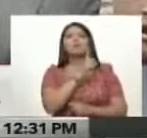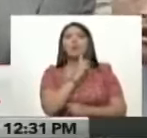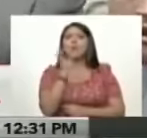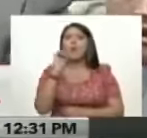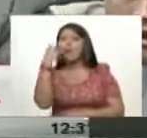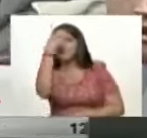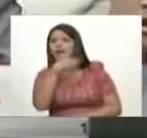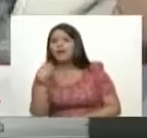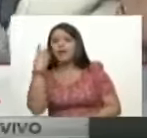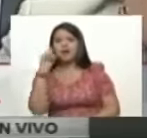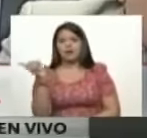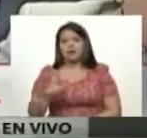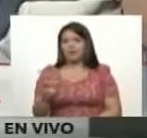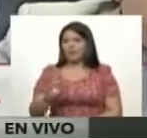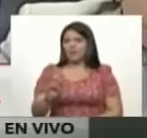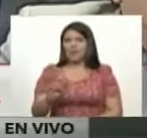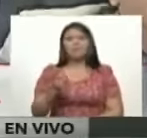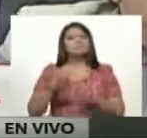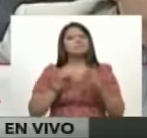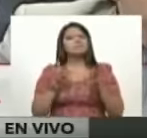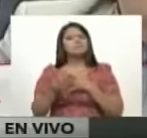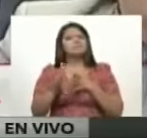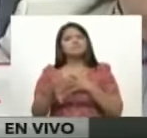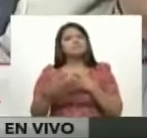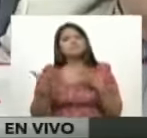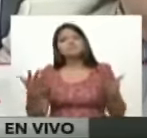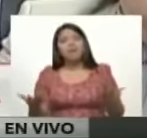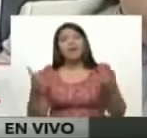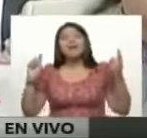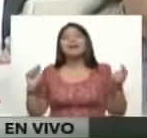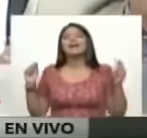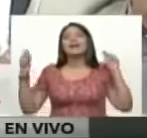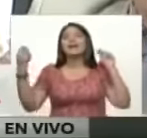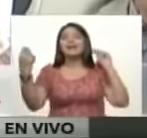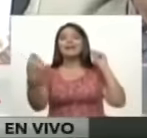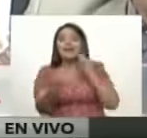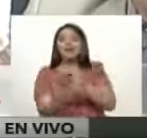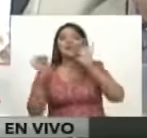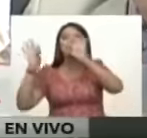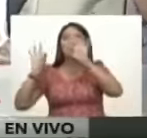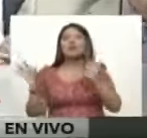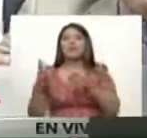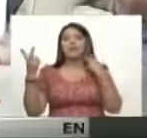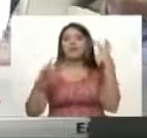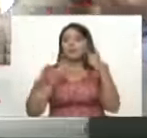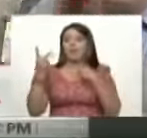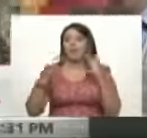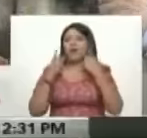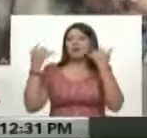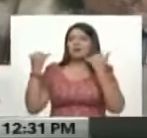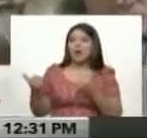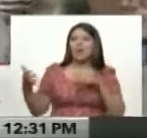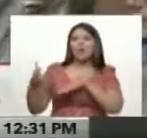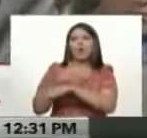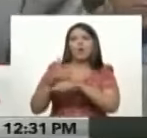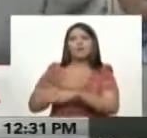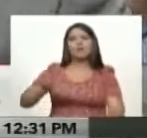caras. Estamos hablando del cambio del modelo político que hoy gobierna